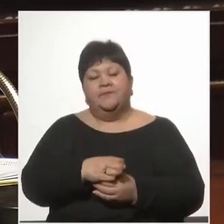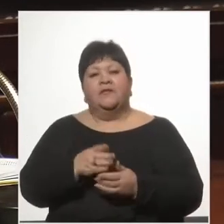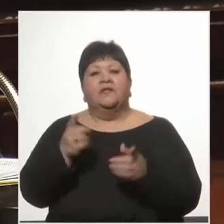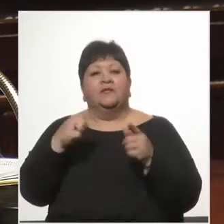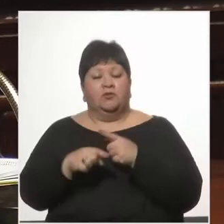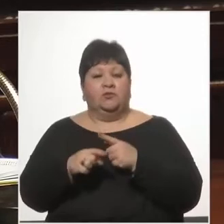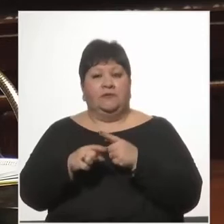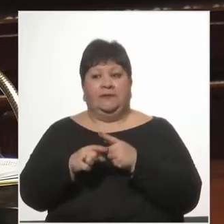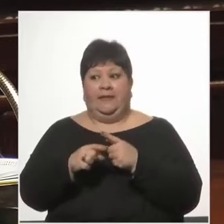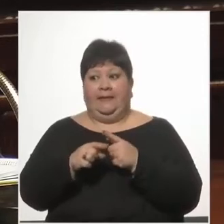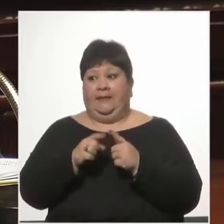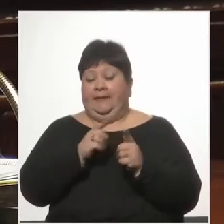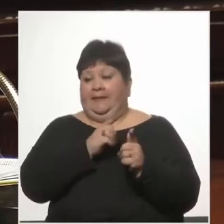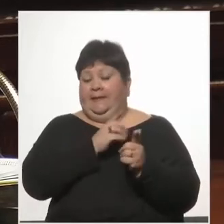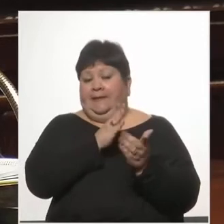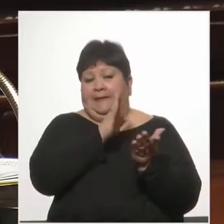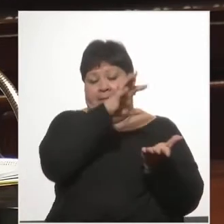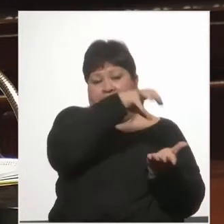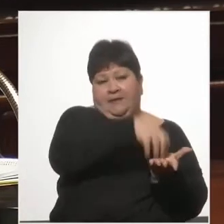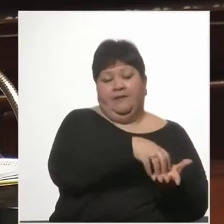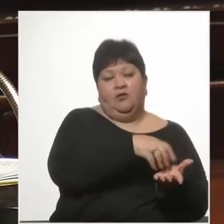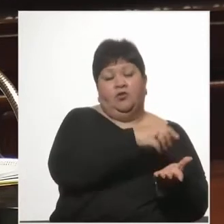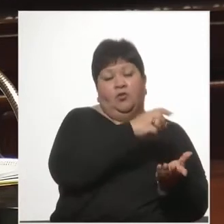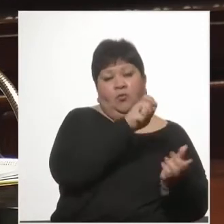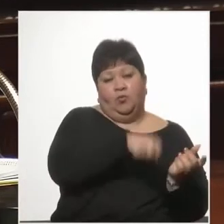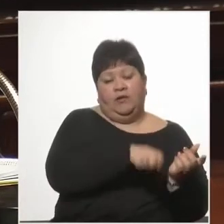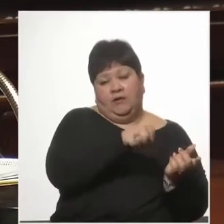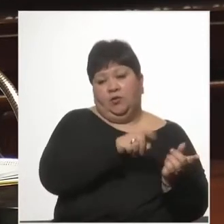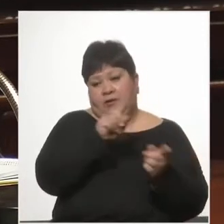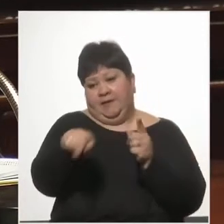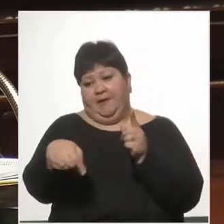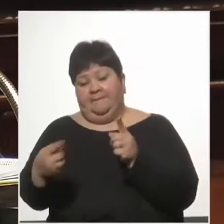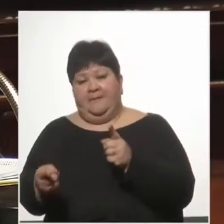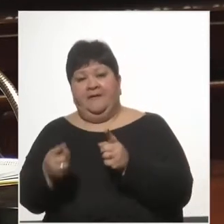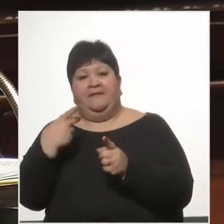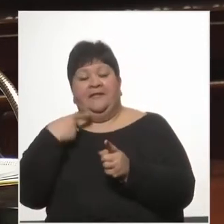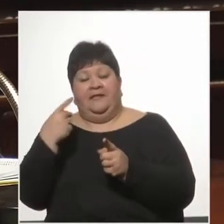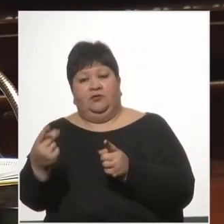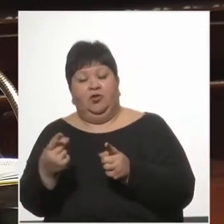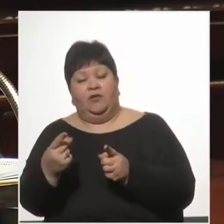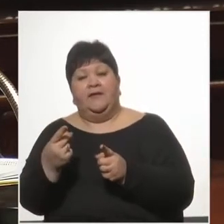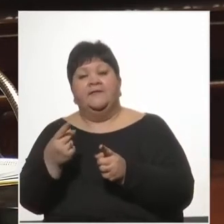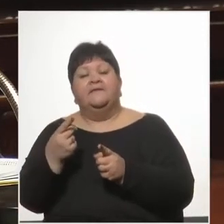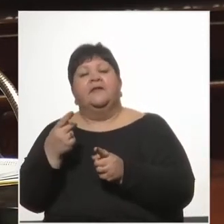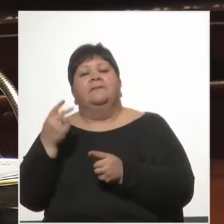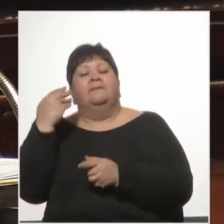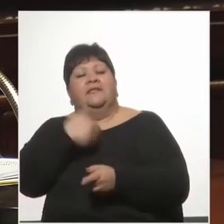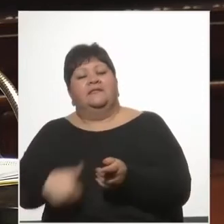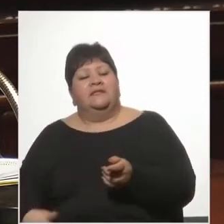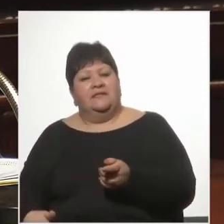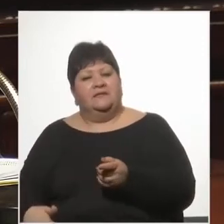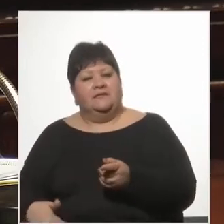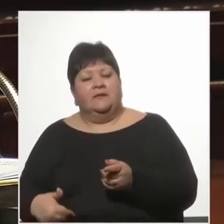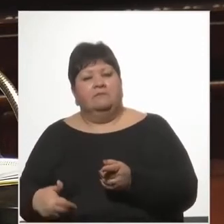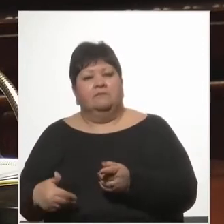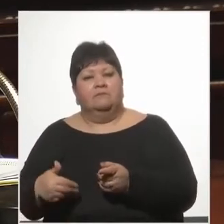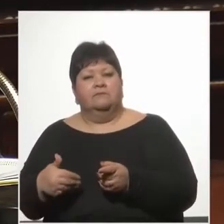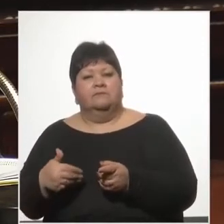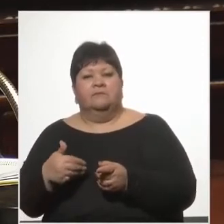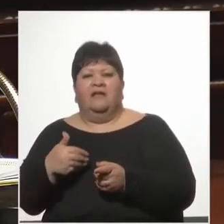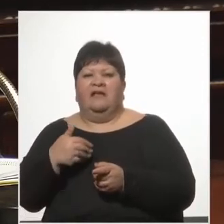del Ministerio de Defensa Nacional, como la doctora Mariana Erraskin, directora de la División Jurídica de Presidencia, manifestaron